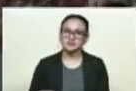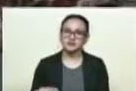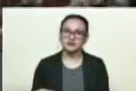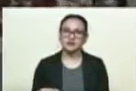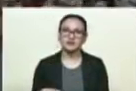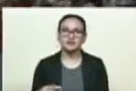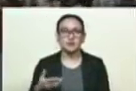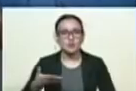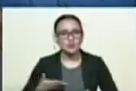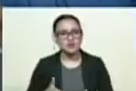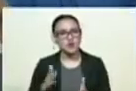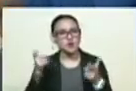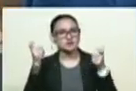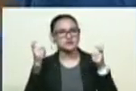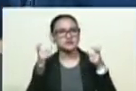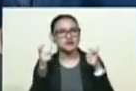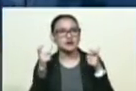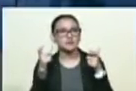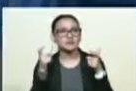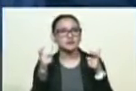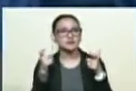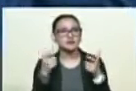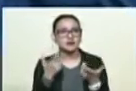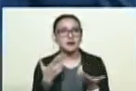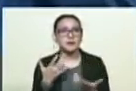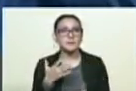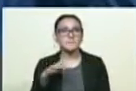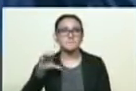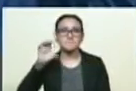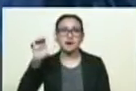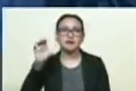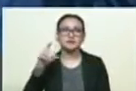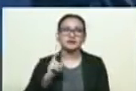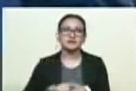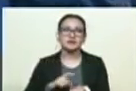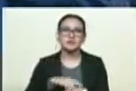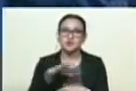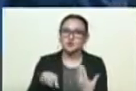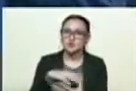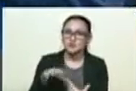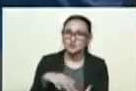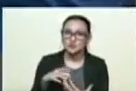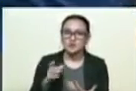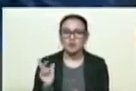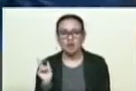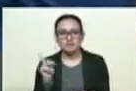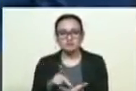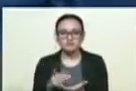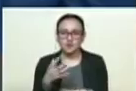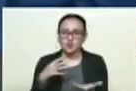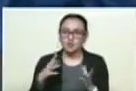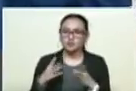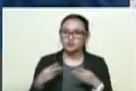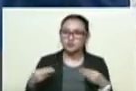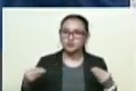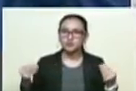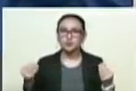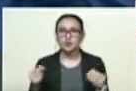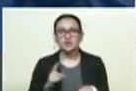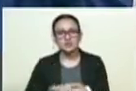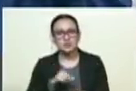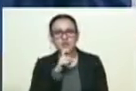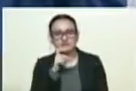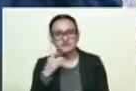un buen hijo de Chávez podía llevar la patria en tiempos de tormenta a puerto seguro. Hemos superado tiempos difíciles